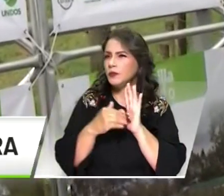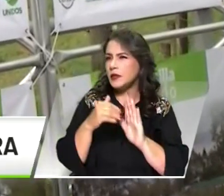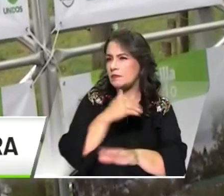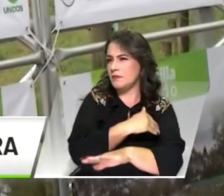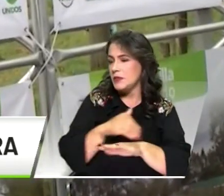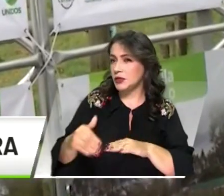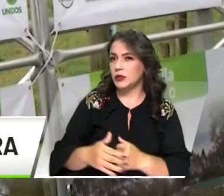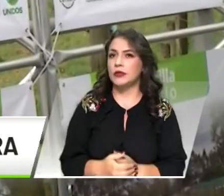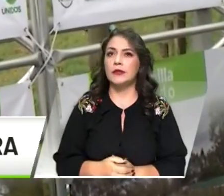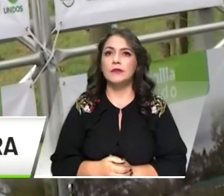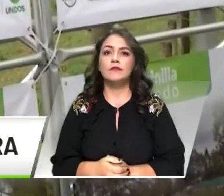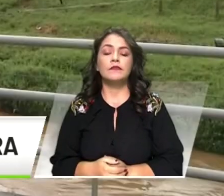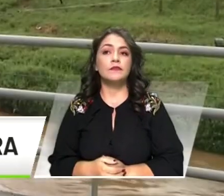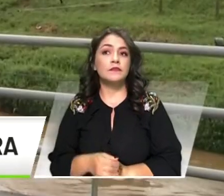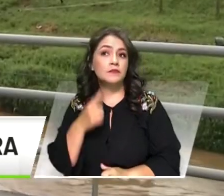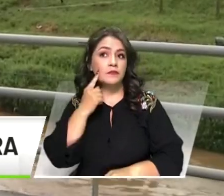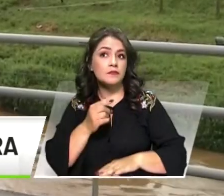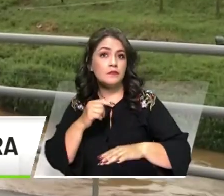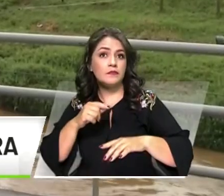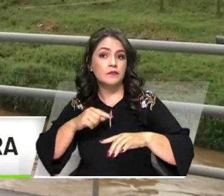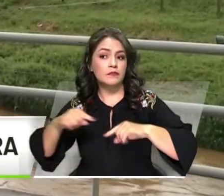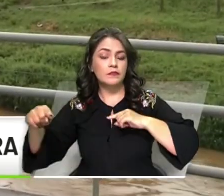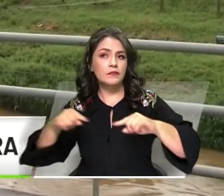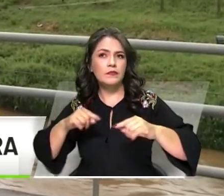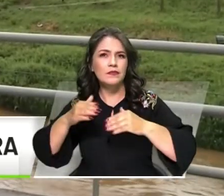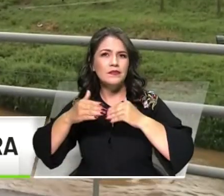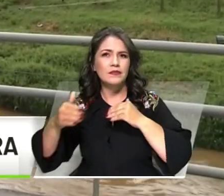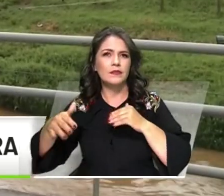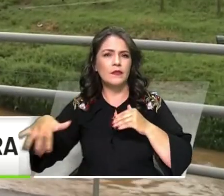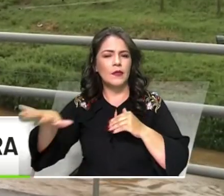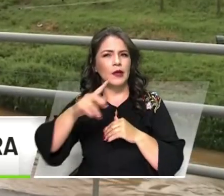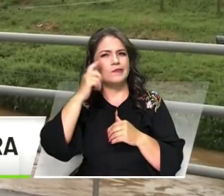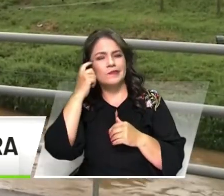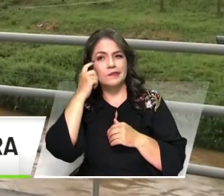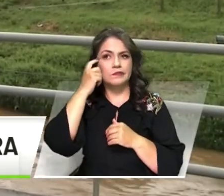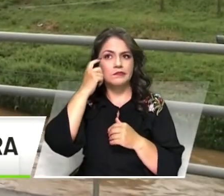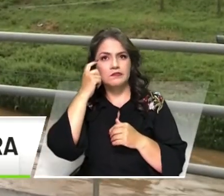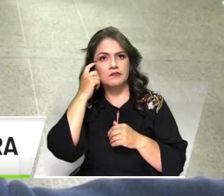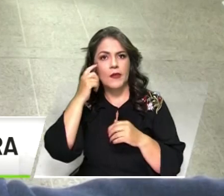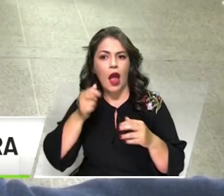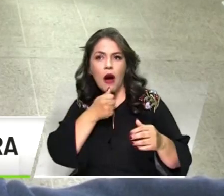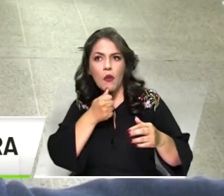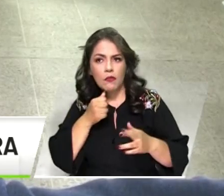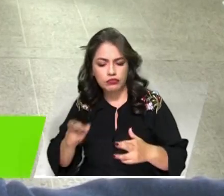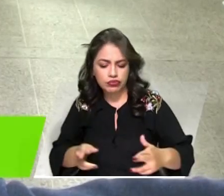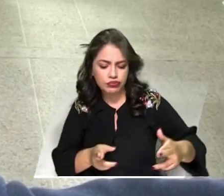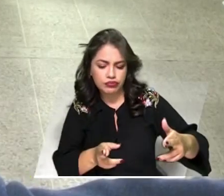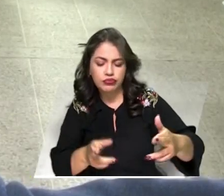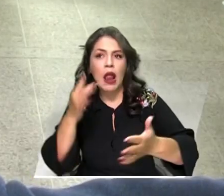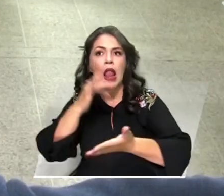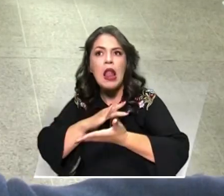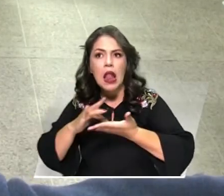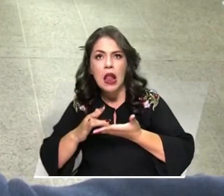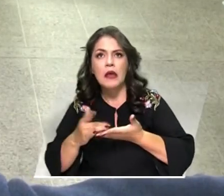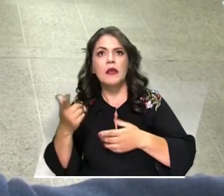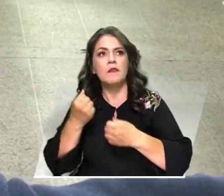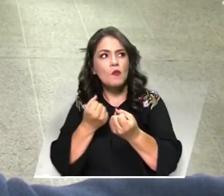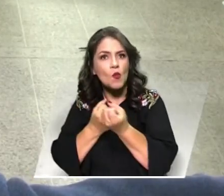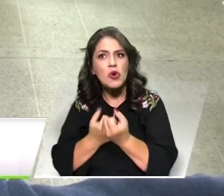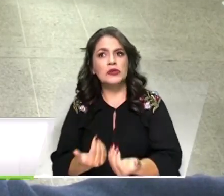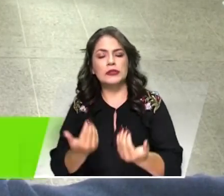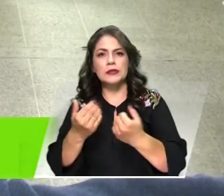La iniciativa de la administración departamental es recuperar y potenciar las fuentes de agua del departamento. Tenemos otros proyectos que están